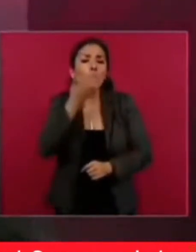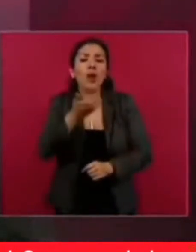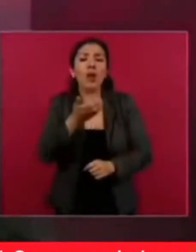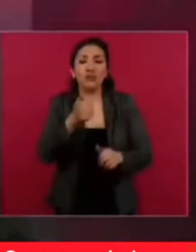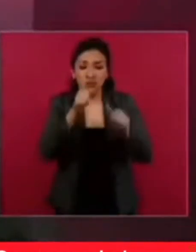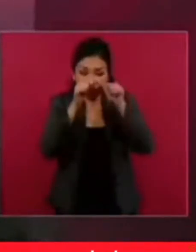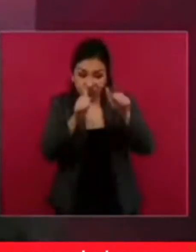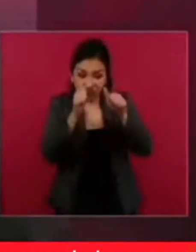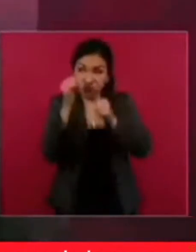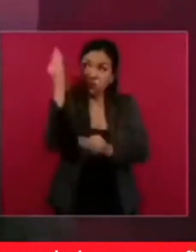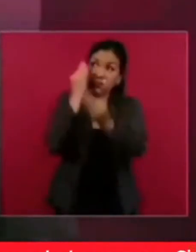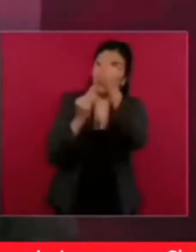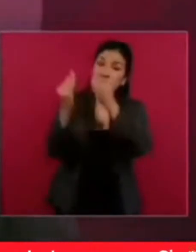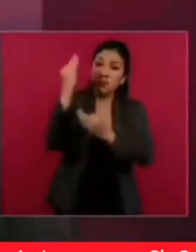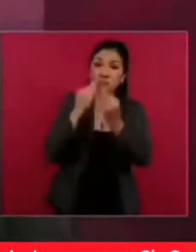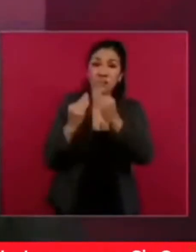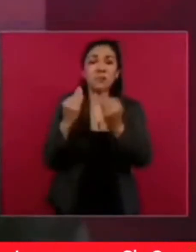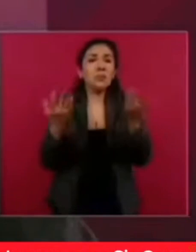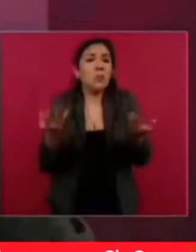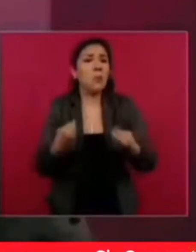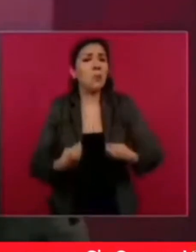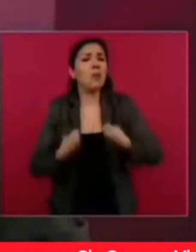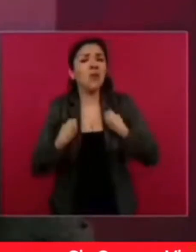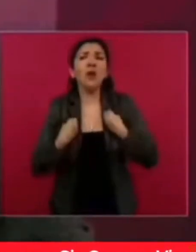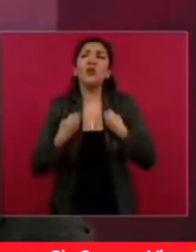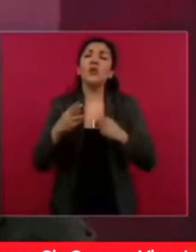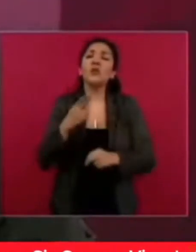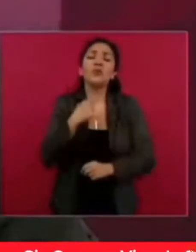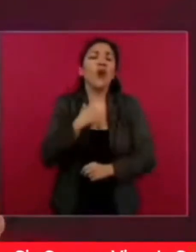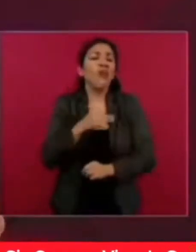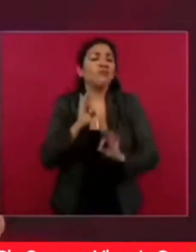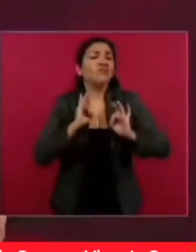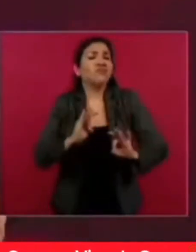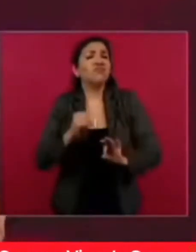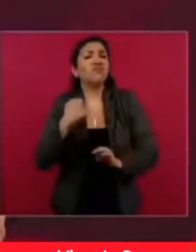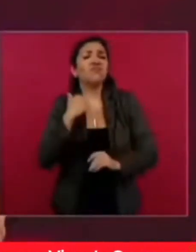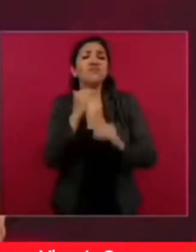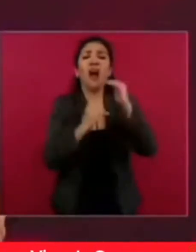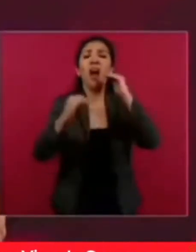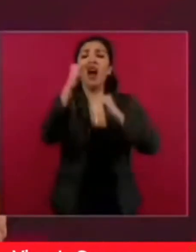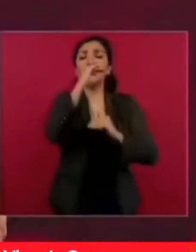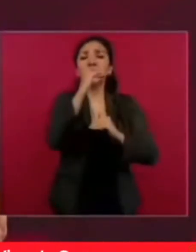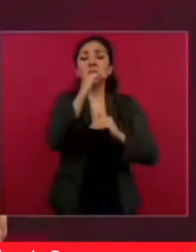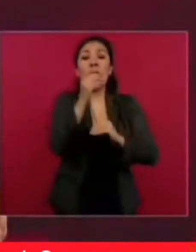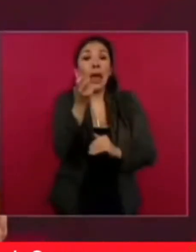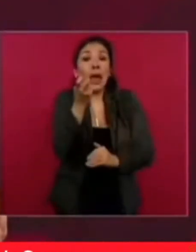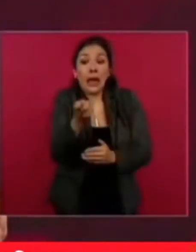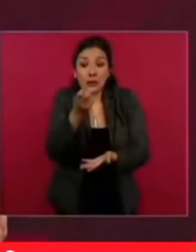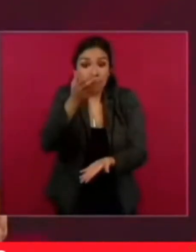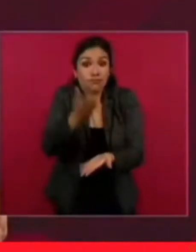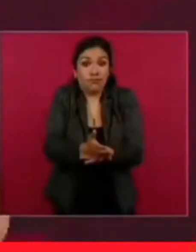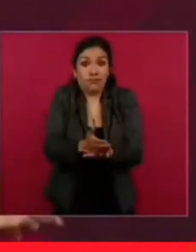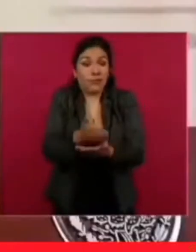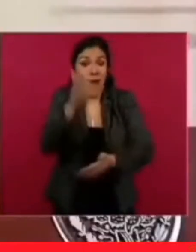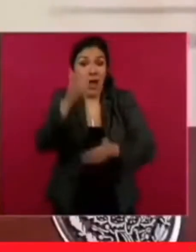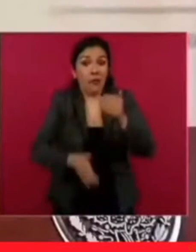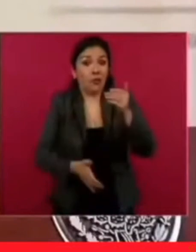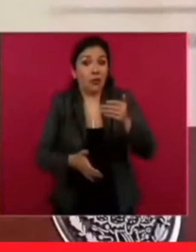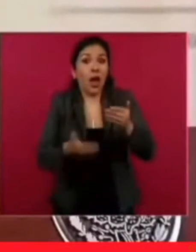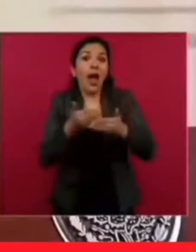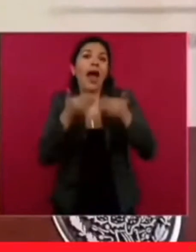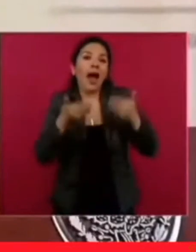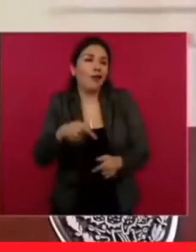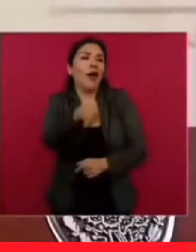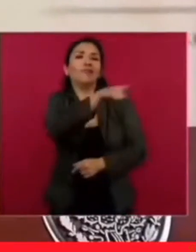atenciones especiales, vivían con privilegios, y todo eso se terminó, pues están